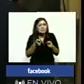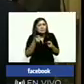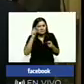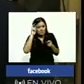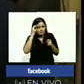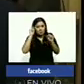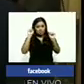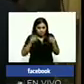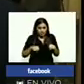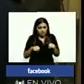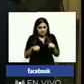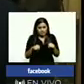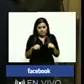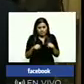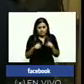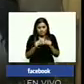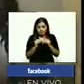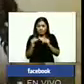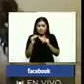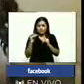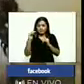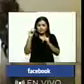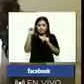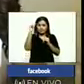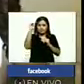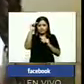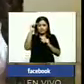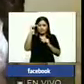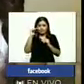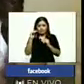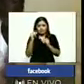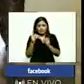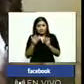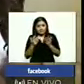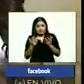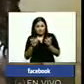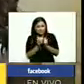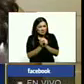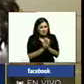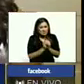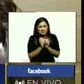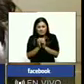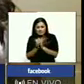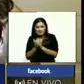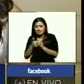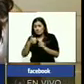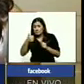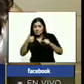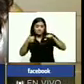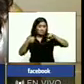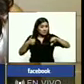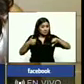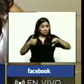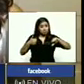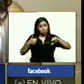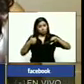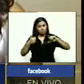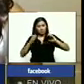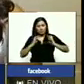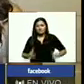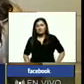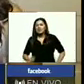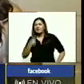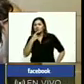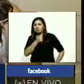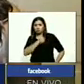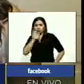de que nadie esté encima de la ley porque al final las consecuencias de un mal o un buen gobierno en las las viven los ciudadanos y los